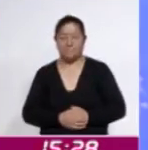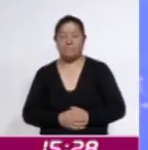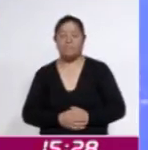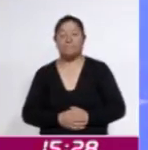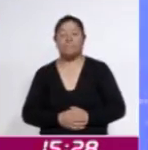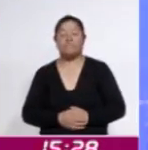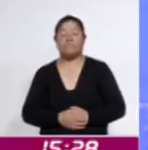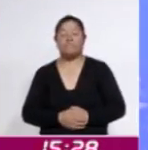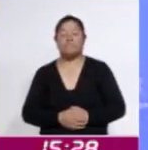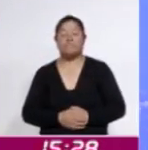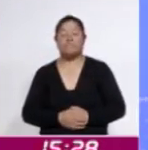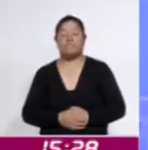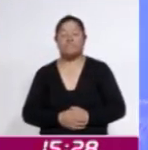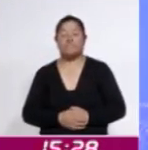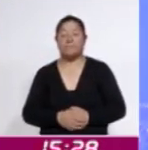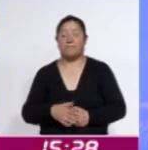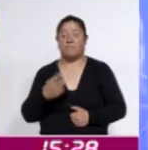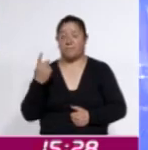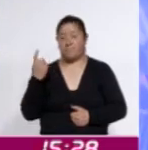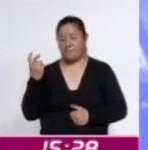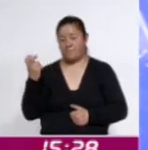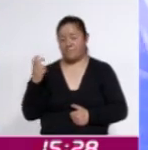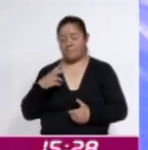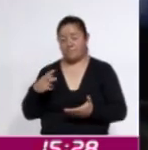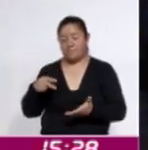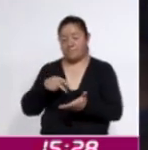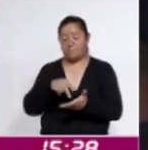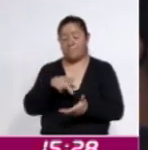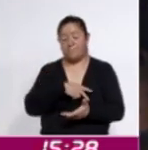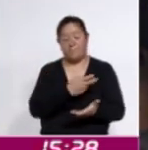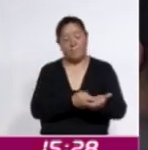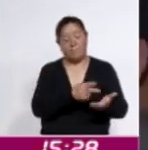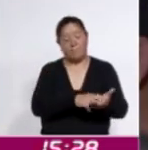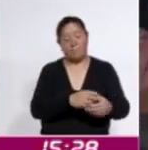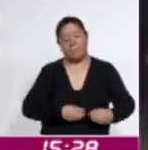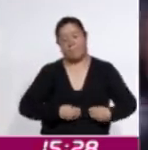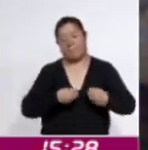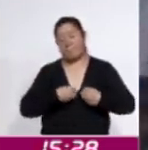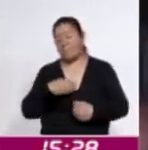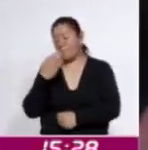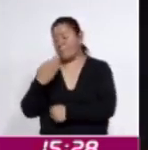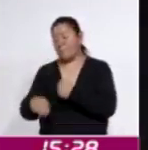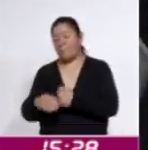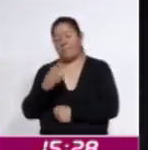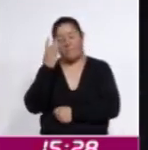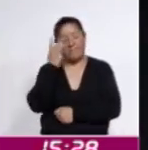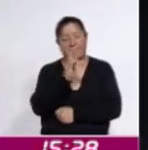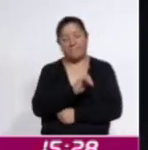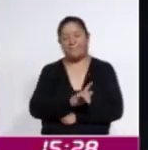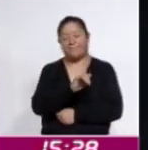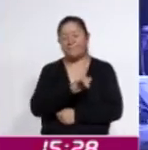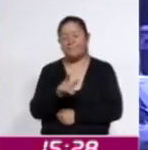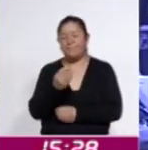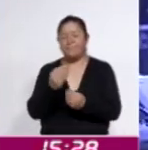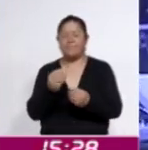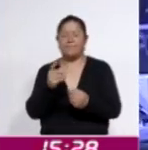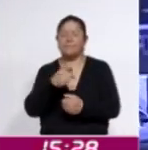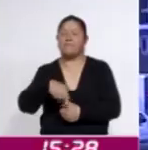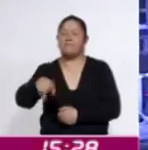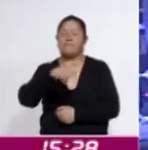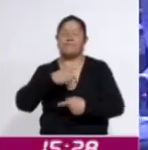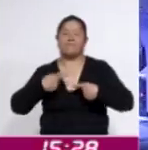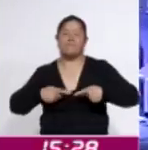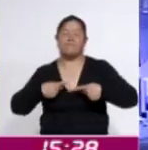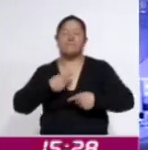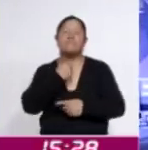Edwin Luna y La Tlacalosa de Monterrey interpretaron clásicos como Doble Vida, En Fin y San Lunes. Las voces de miles de asistentes se unieron en un solo